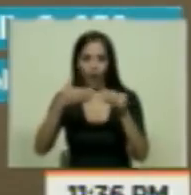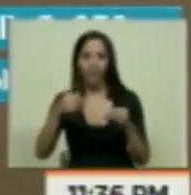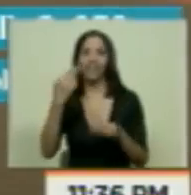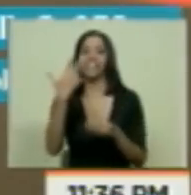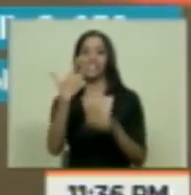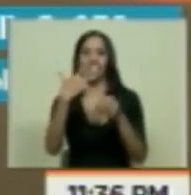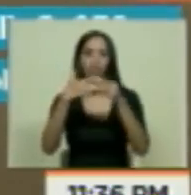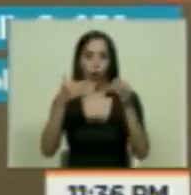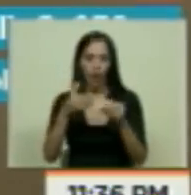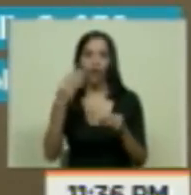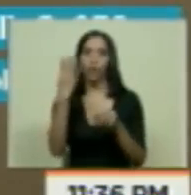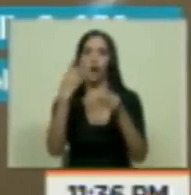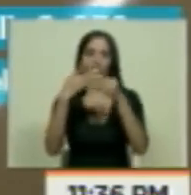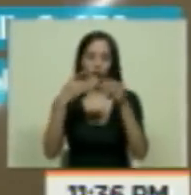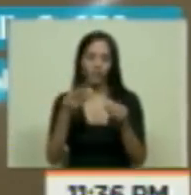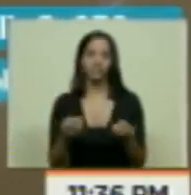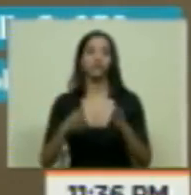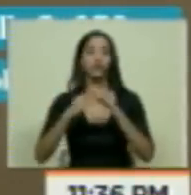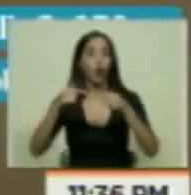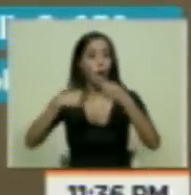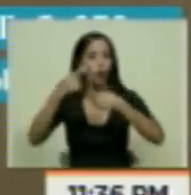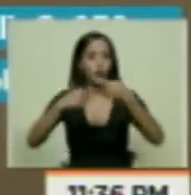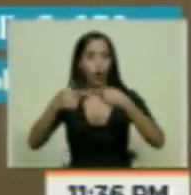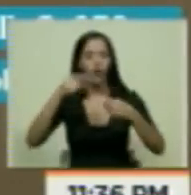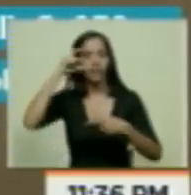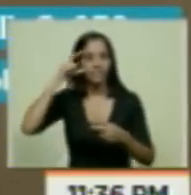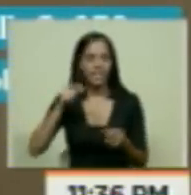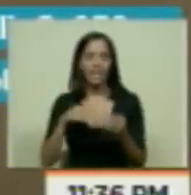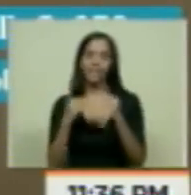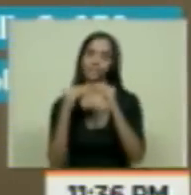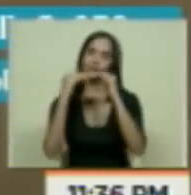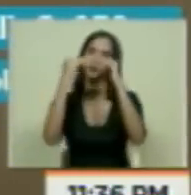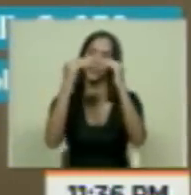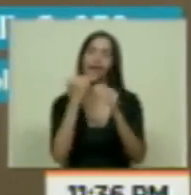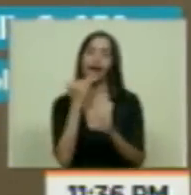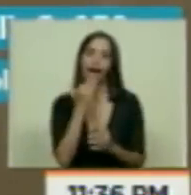cuesta $2. Todos los días sube algo,